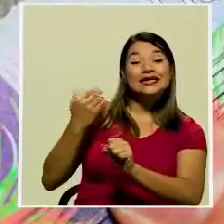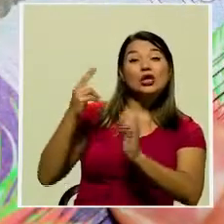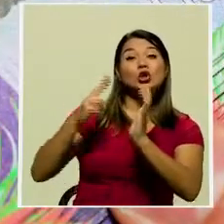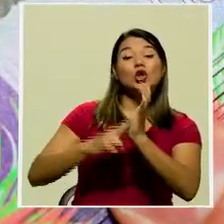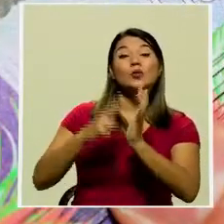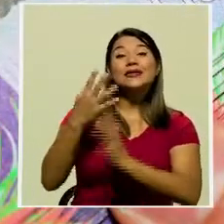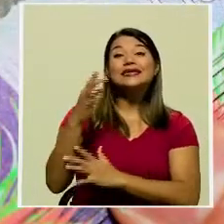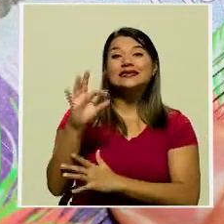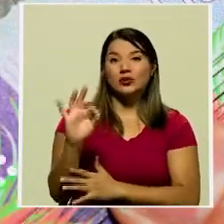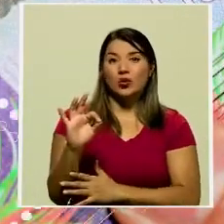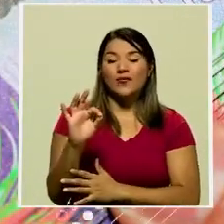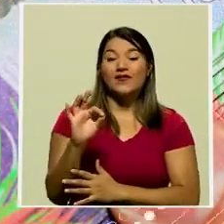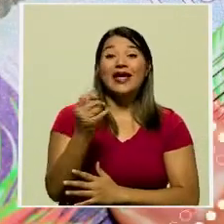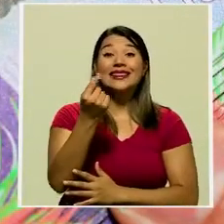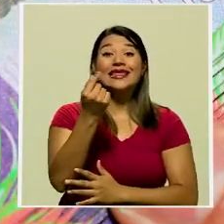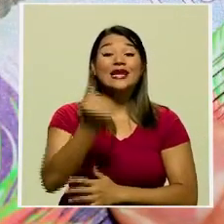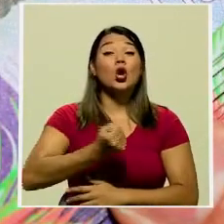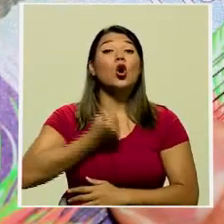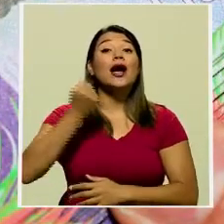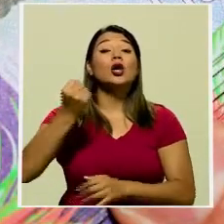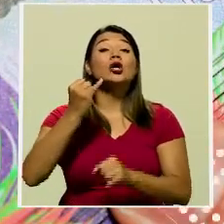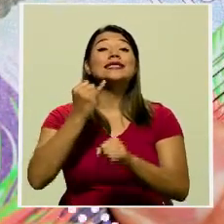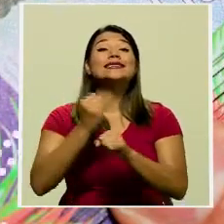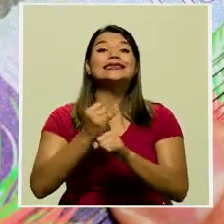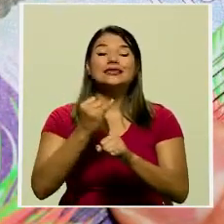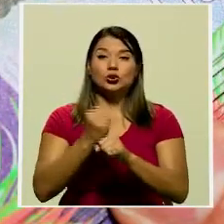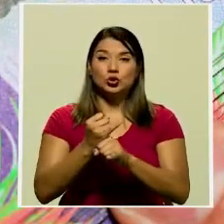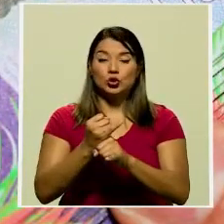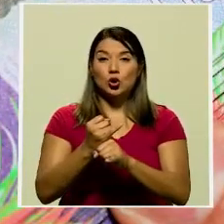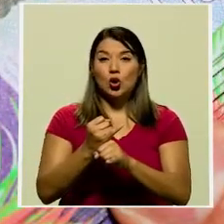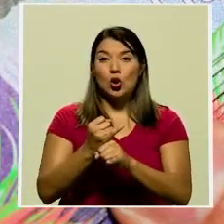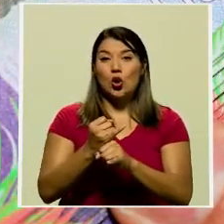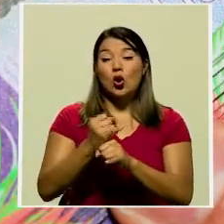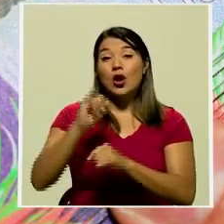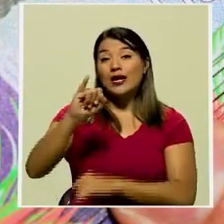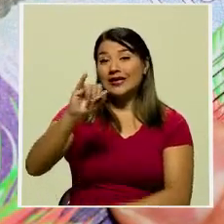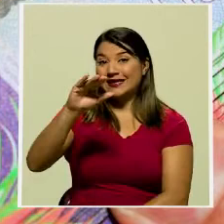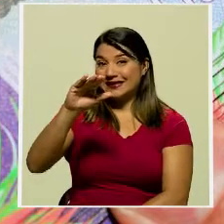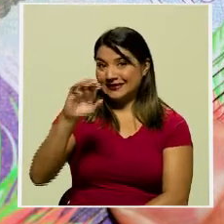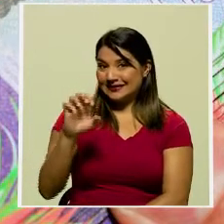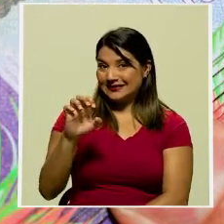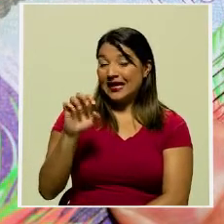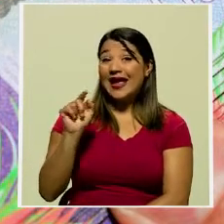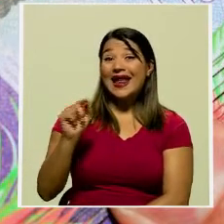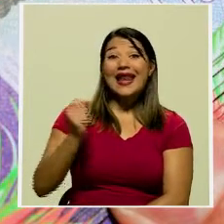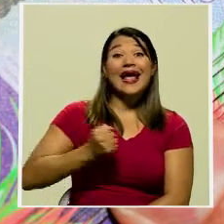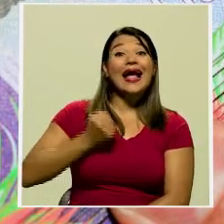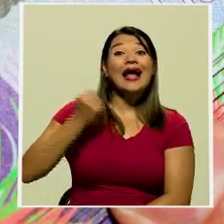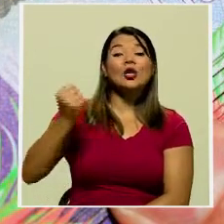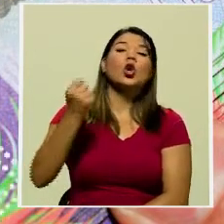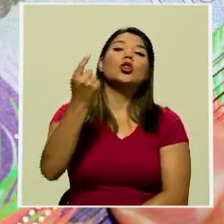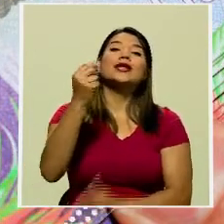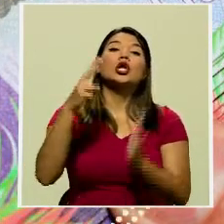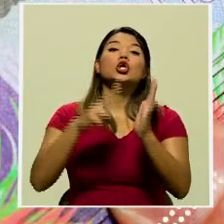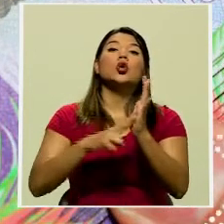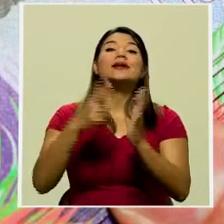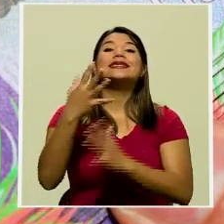referencia los excedentes del Instituto Costarricense de Electricidad, que tiene un excedente para el 2019 de